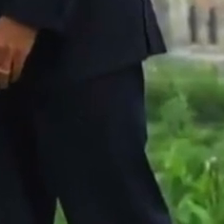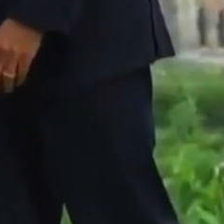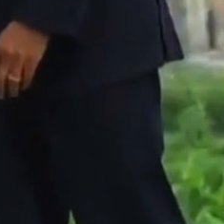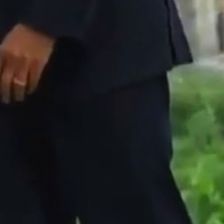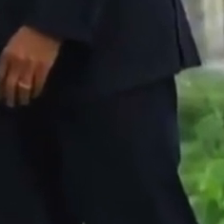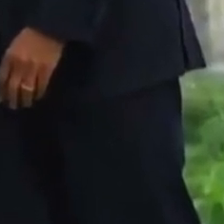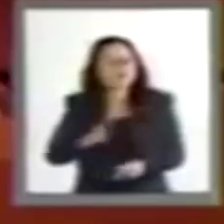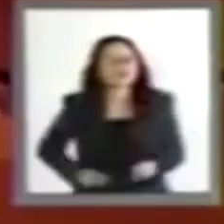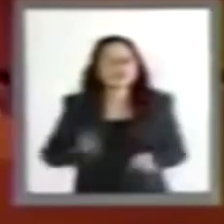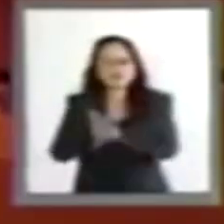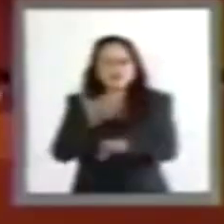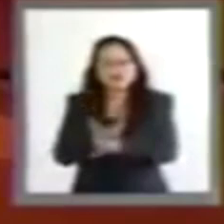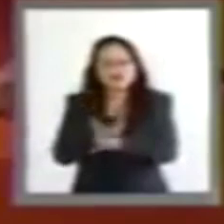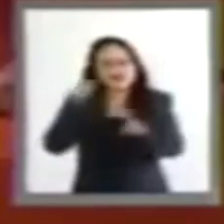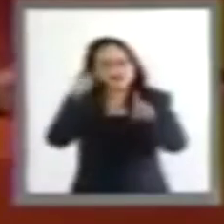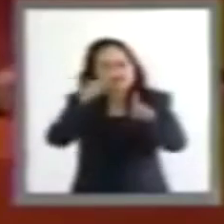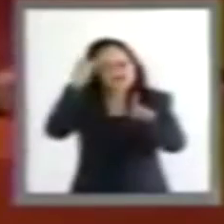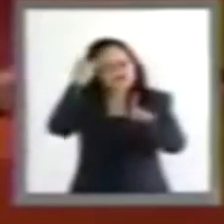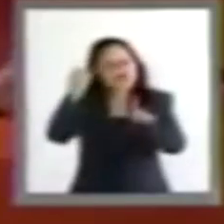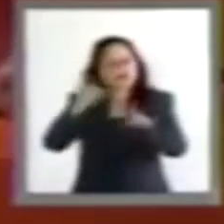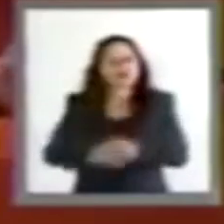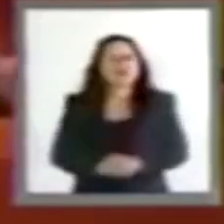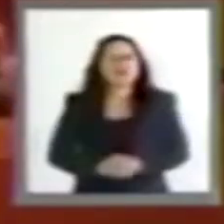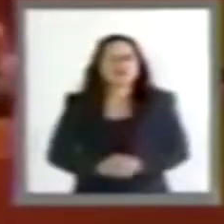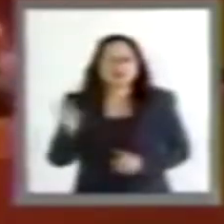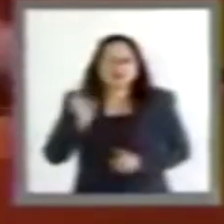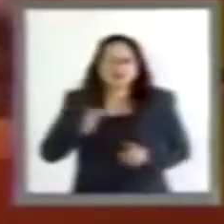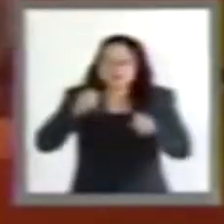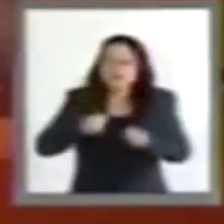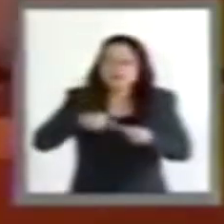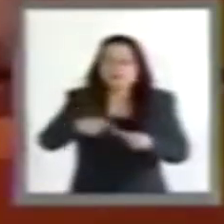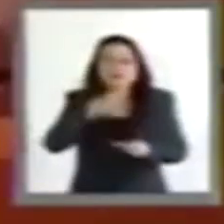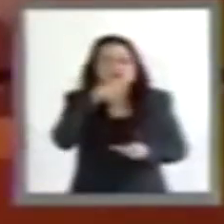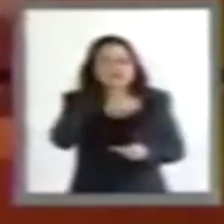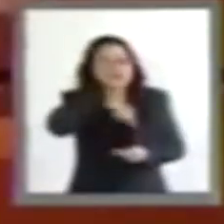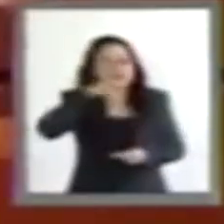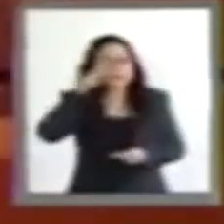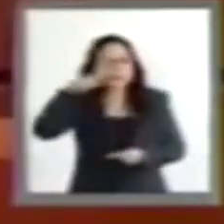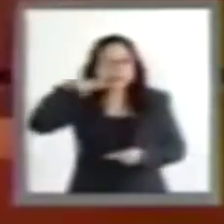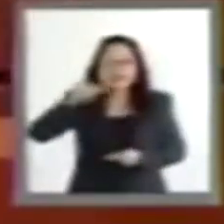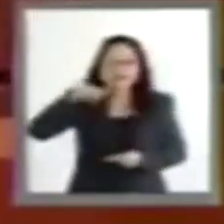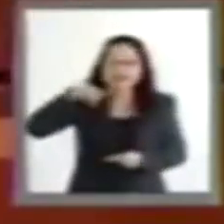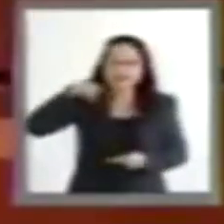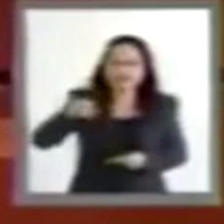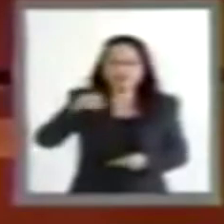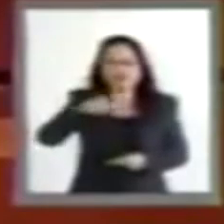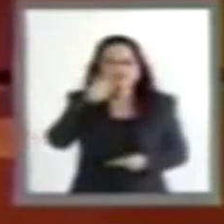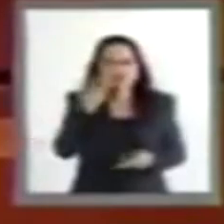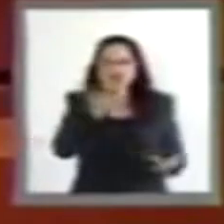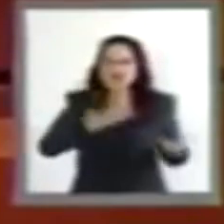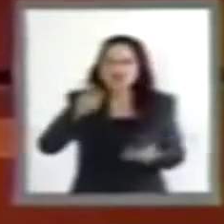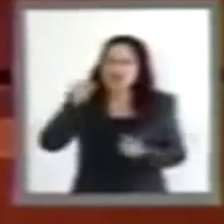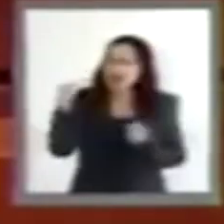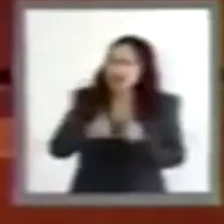una gran pendejez. Seguramente pensó el del Copetes seductor que era un golpe